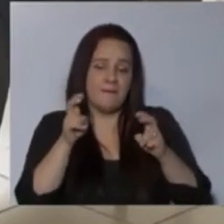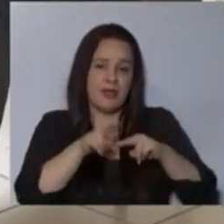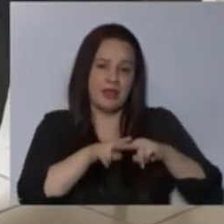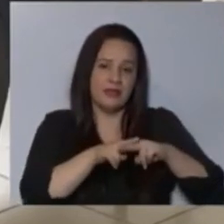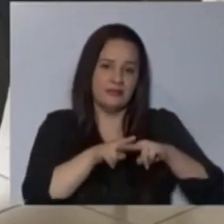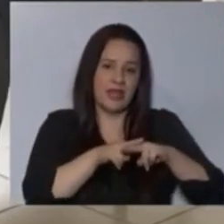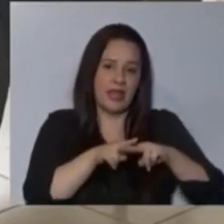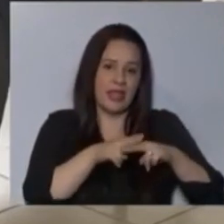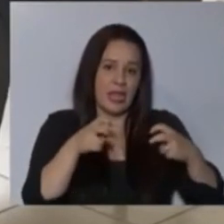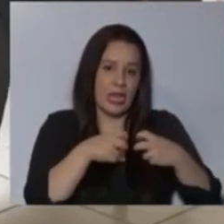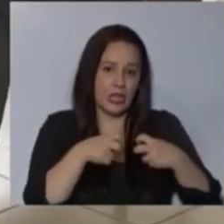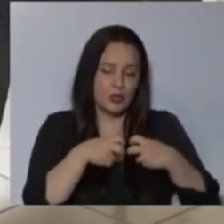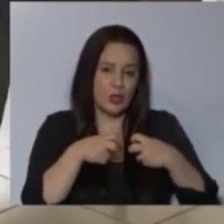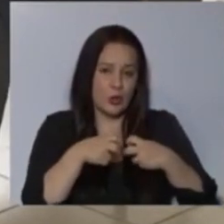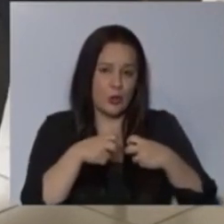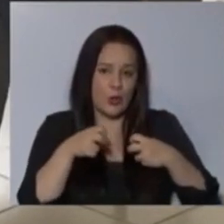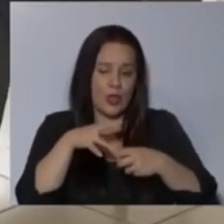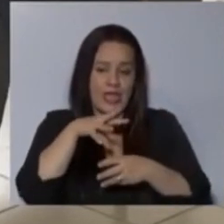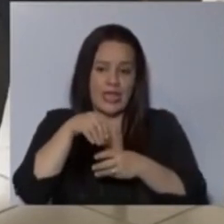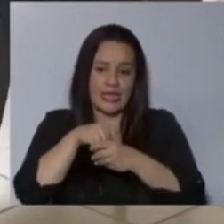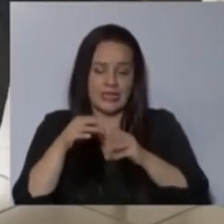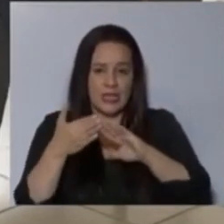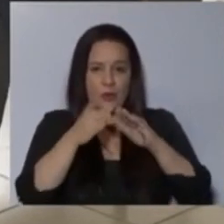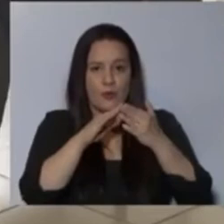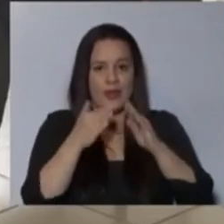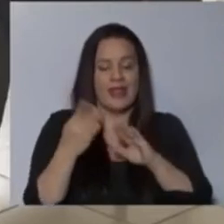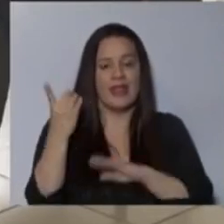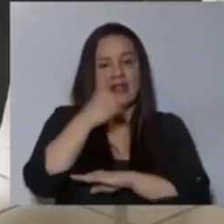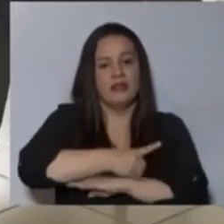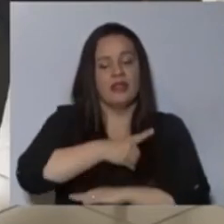día del